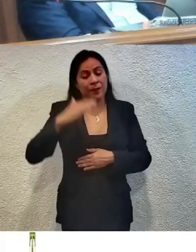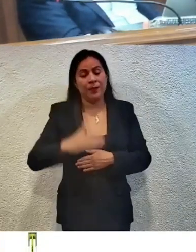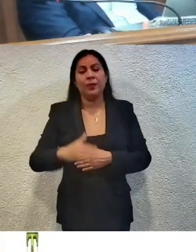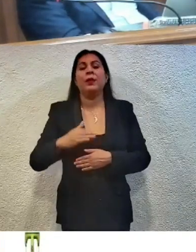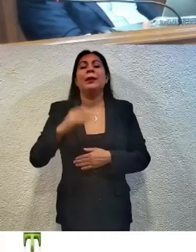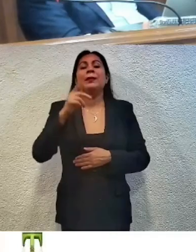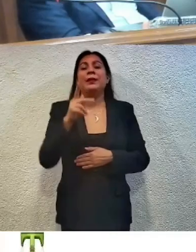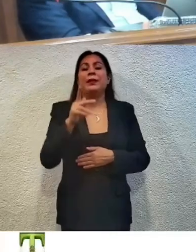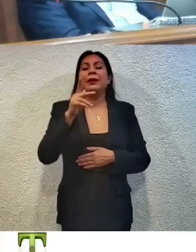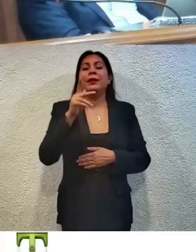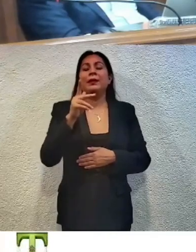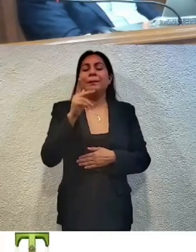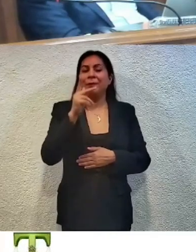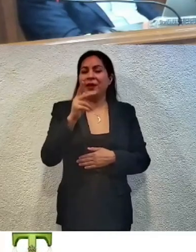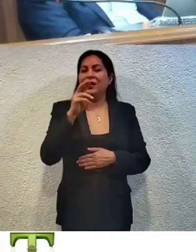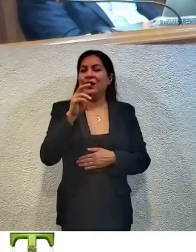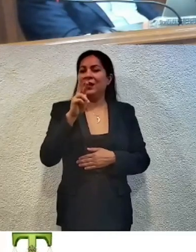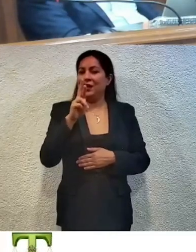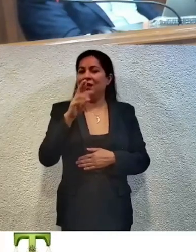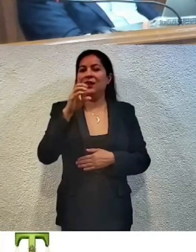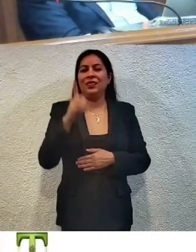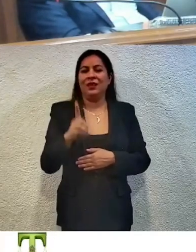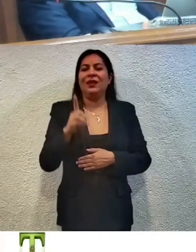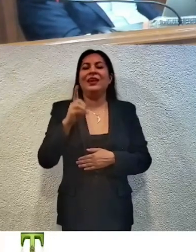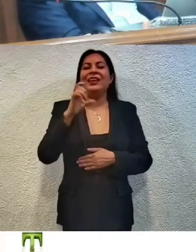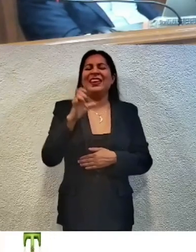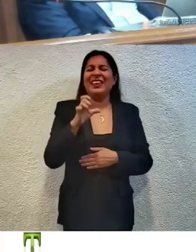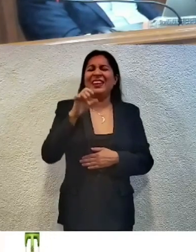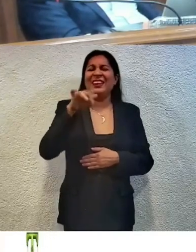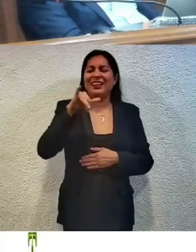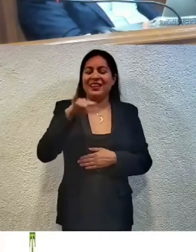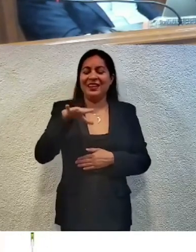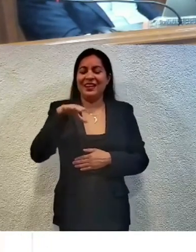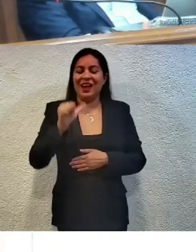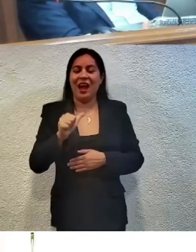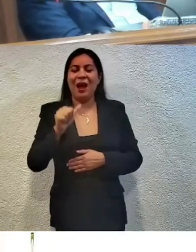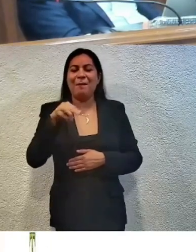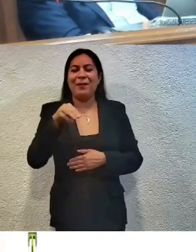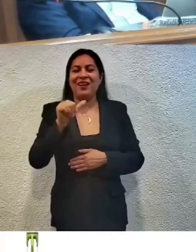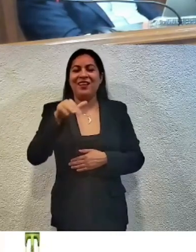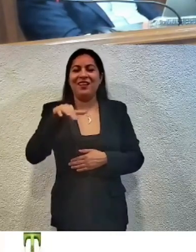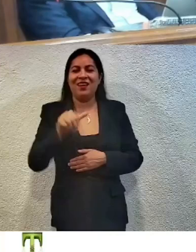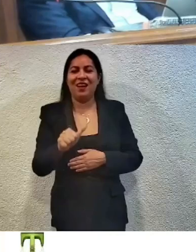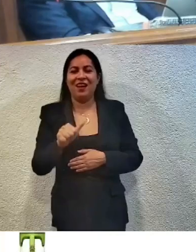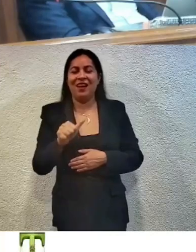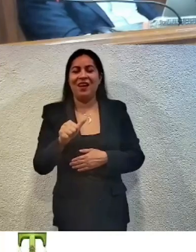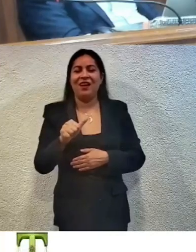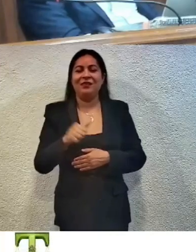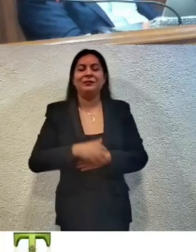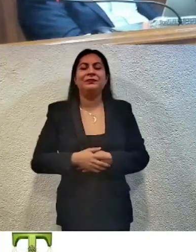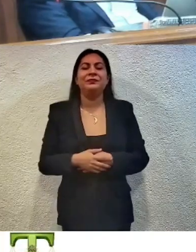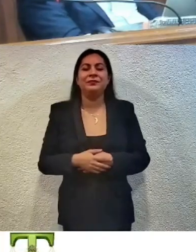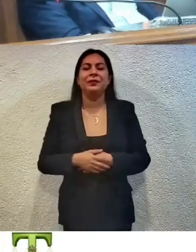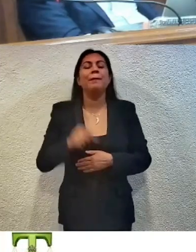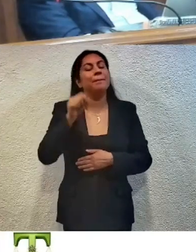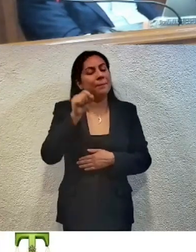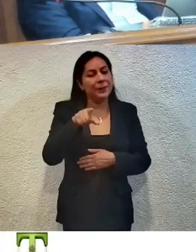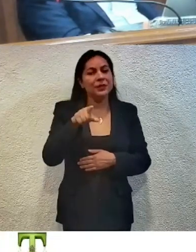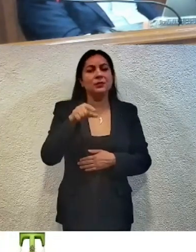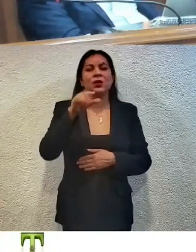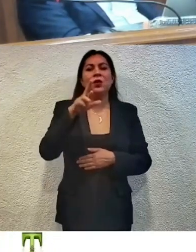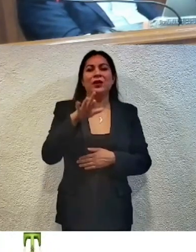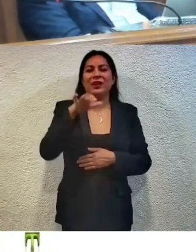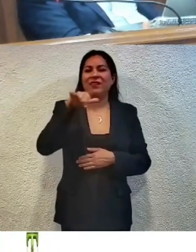la Revolución Democrática, le corresponde a Erika Isabel Guillén Román y María de Jesús Galeana Radilla. Asimismo, a